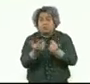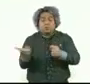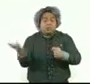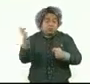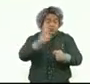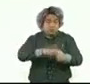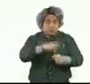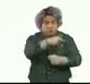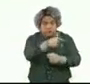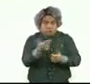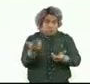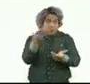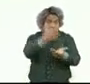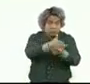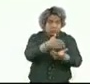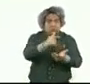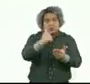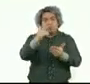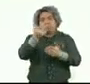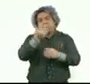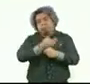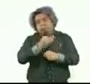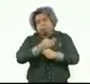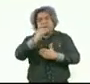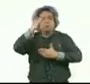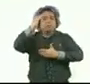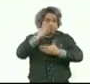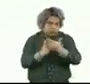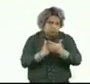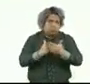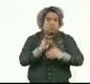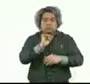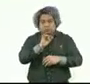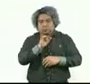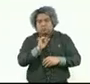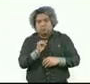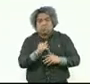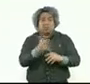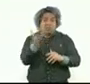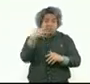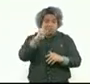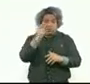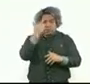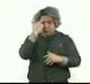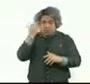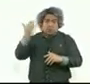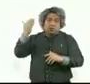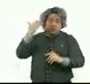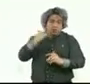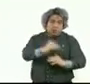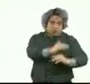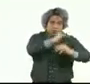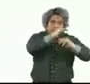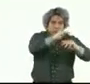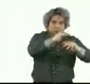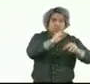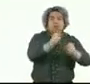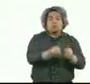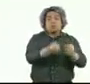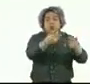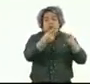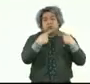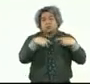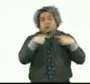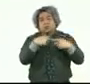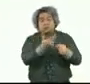tienen ya un punto muy claro de cambio de tendencia. Nuestro máximo en este caso de ingresos hospitalarios